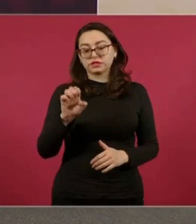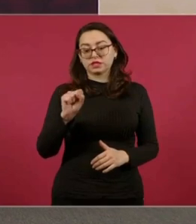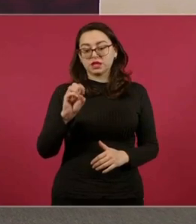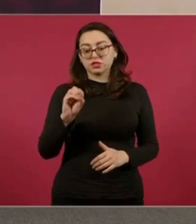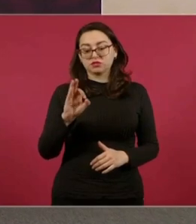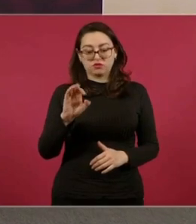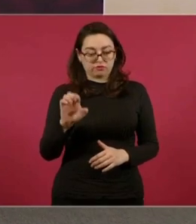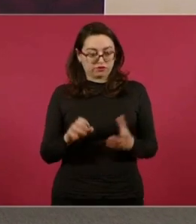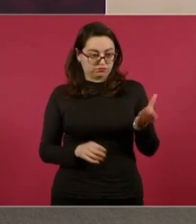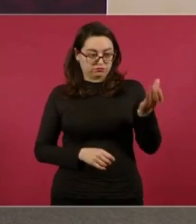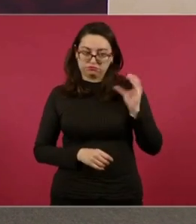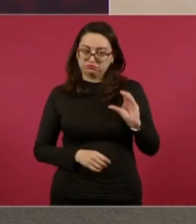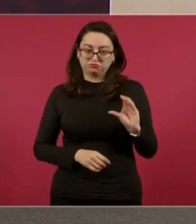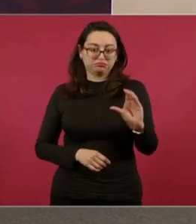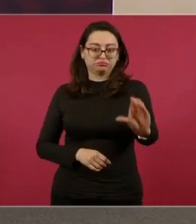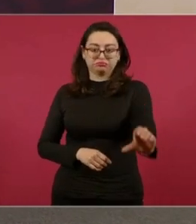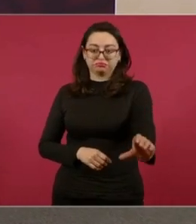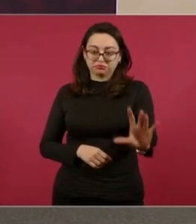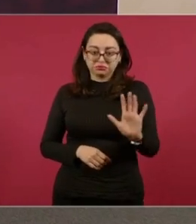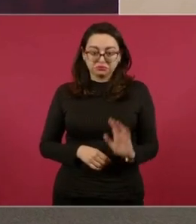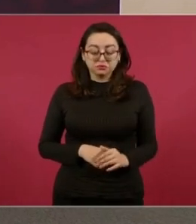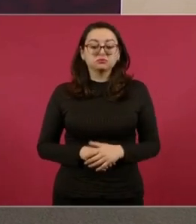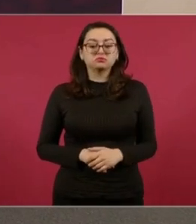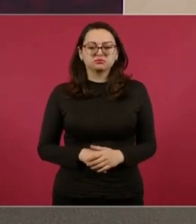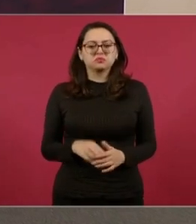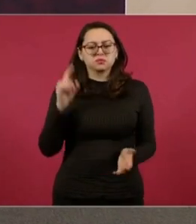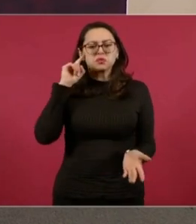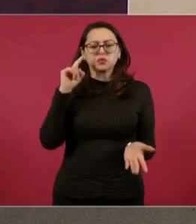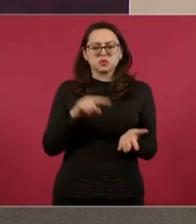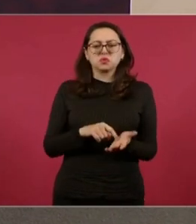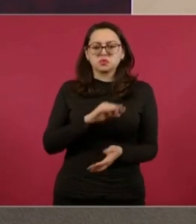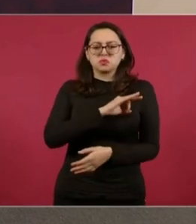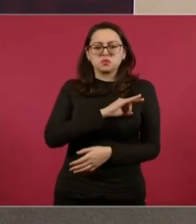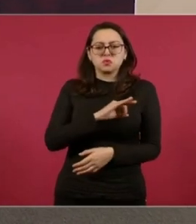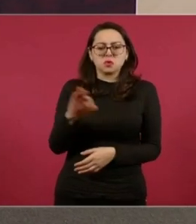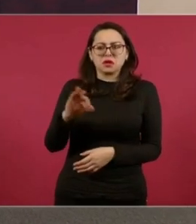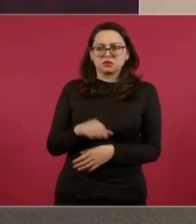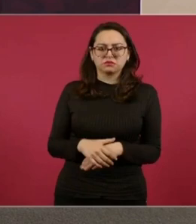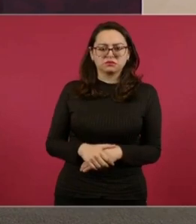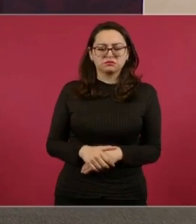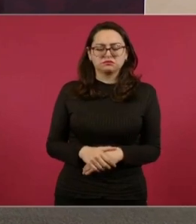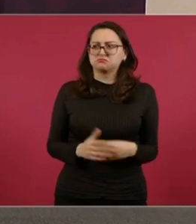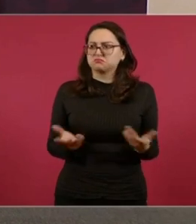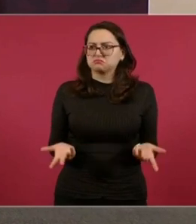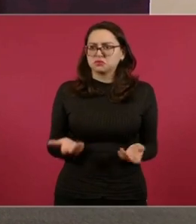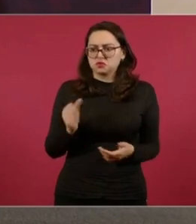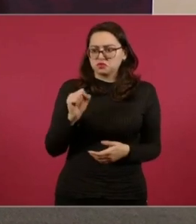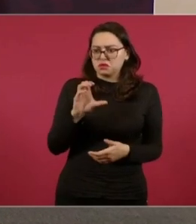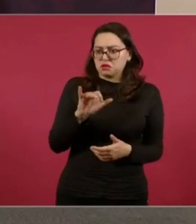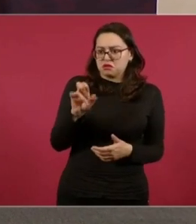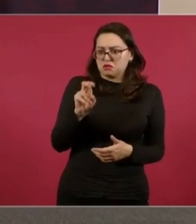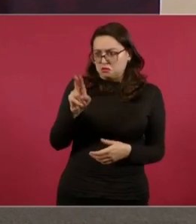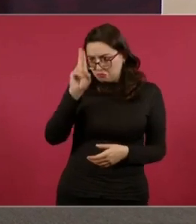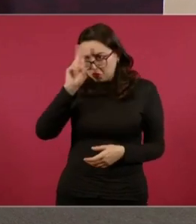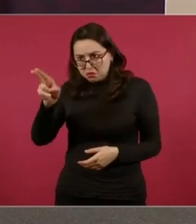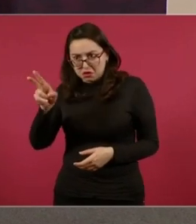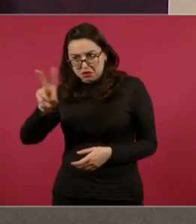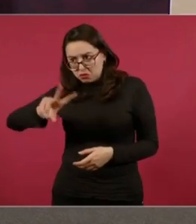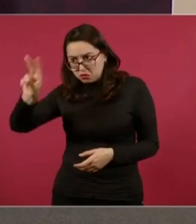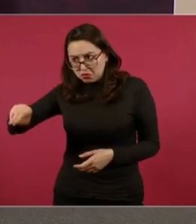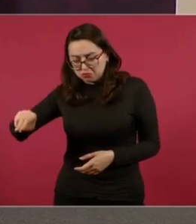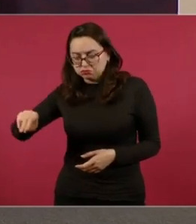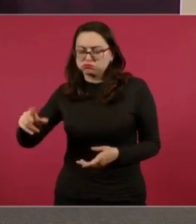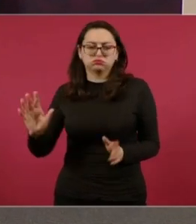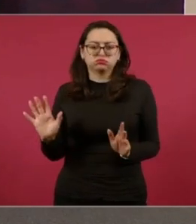tesorería de la federación. Creo que eso no se lo puede negar nadie.